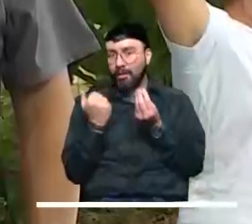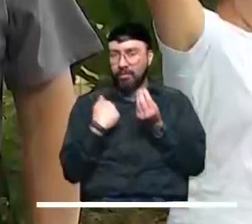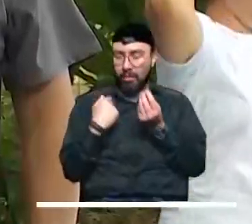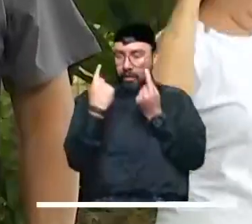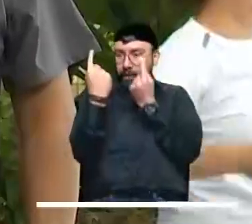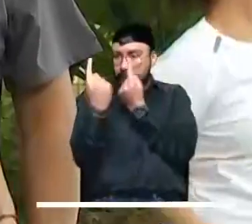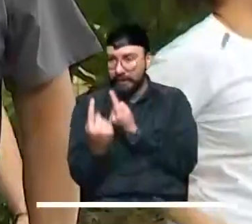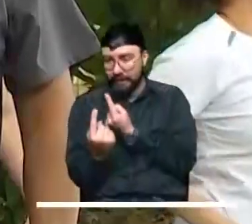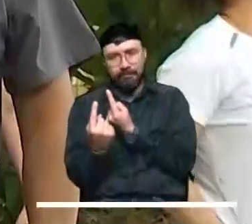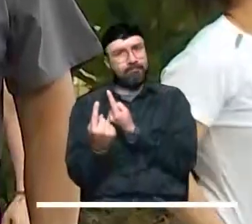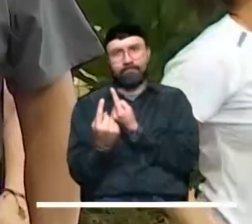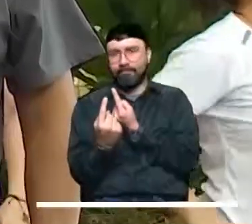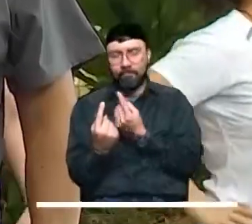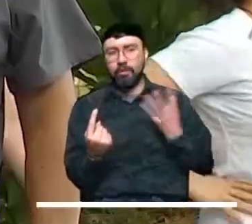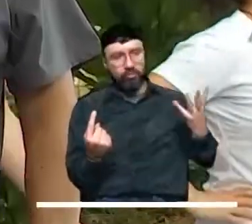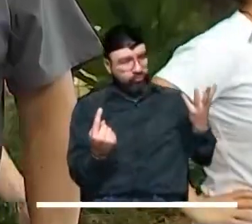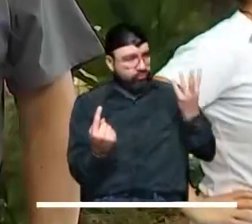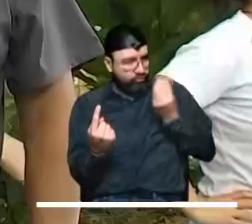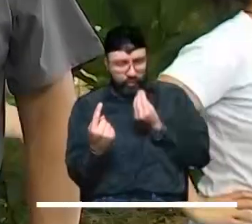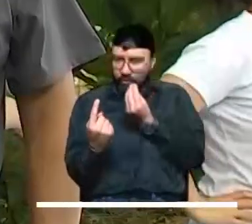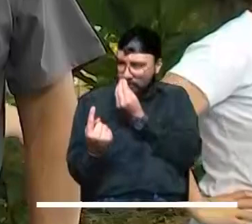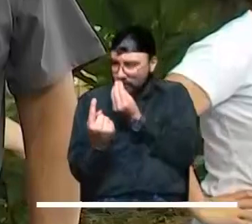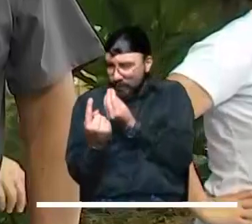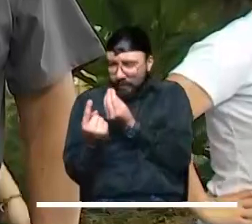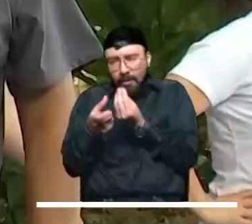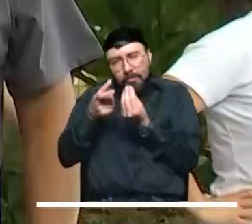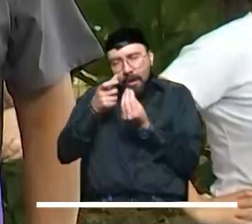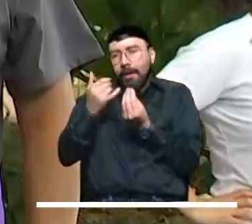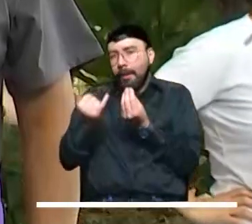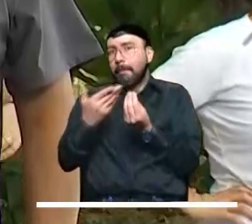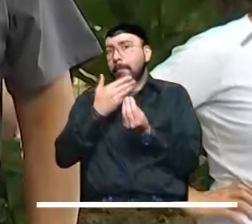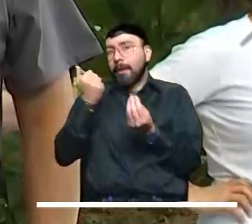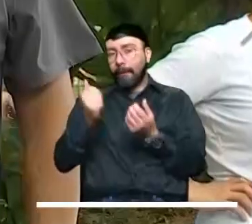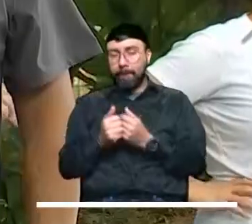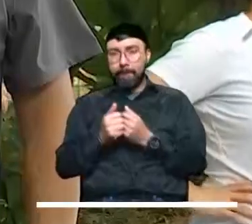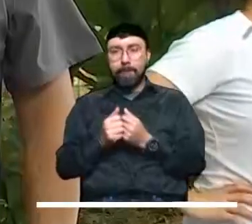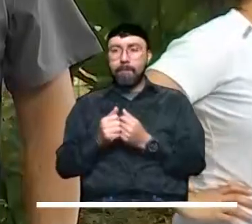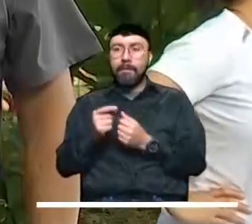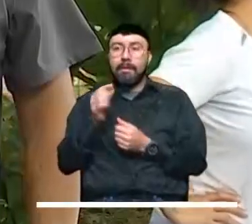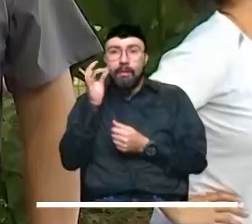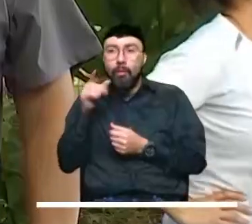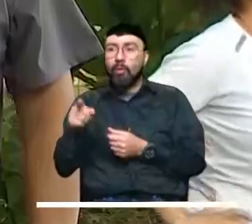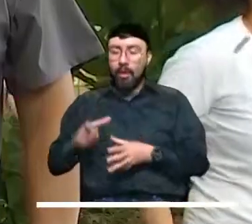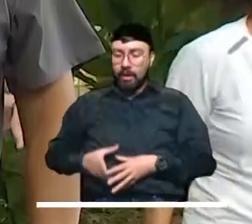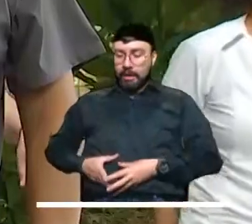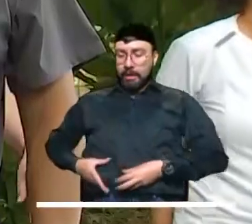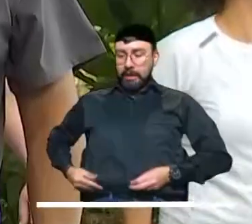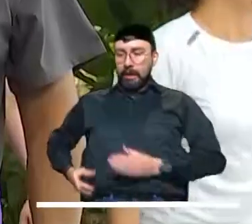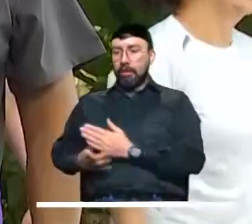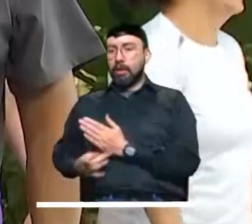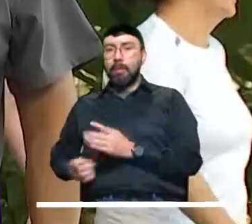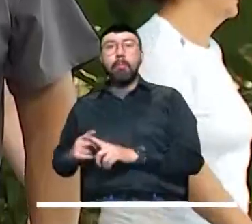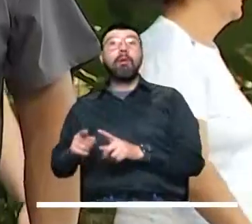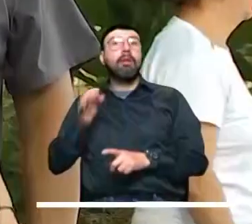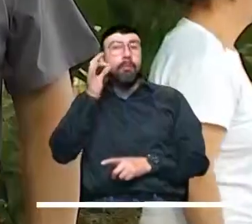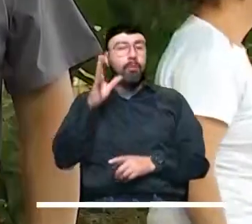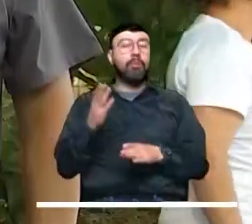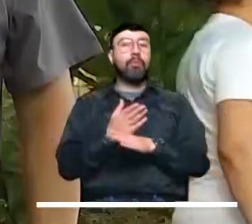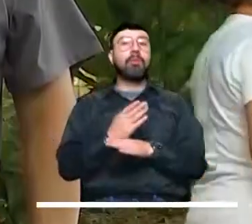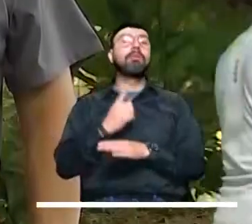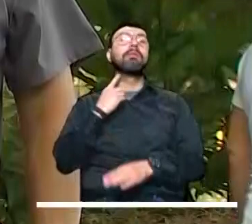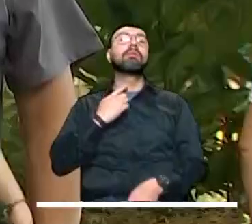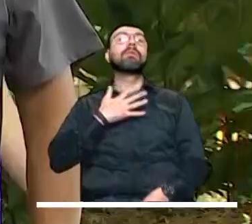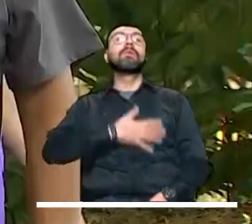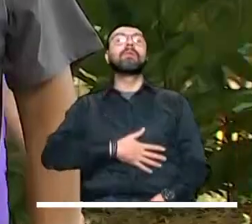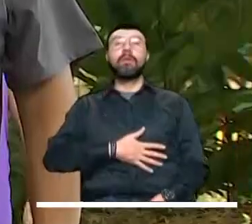proceso terapéutico sin que él me diga qué hay por dentro. Porque puede que sea hígado graso, pero puede ser que tenga un problema en la tiroides. ¿Y qué